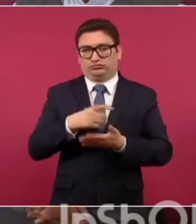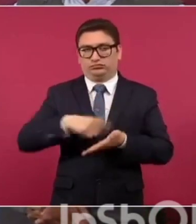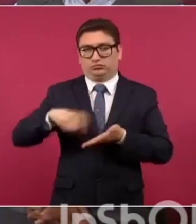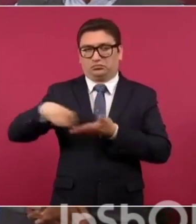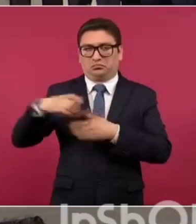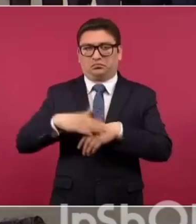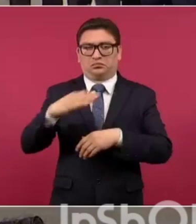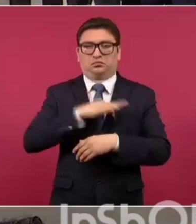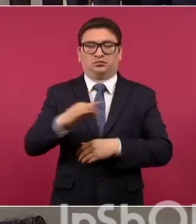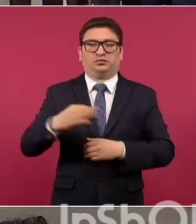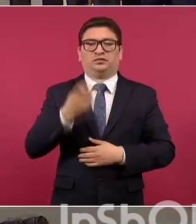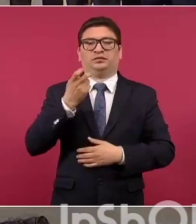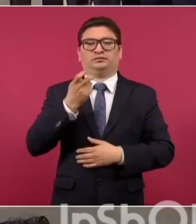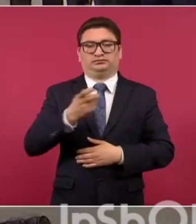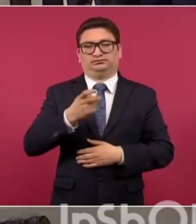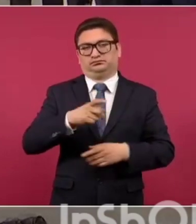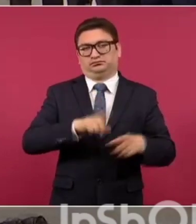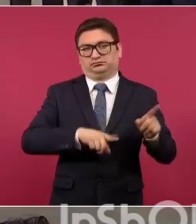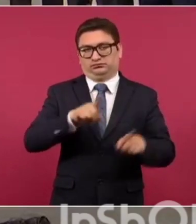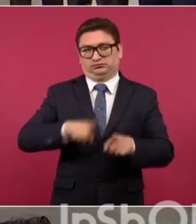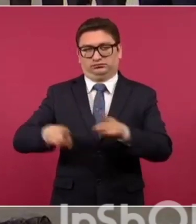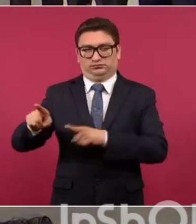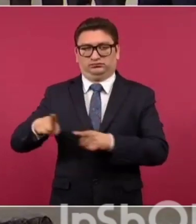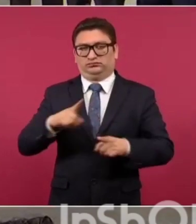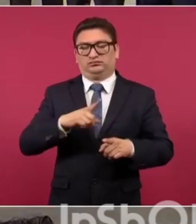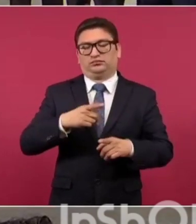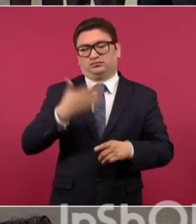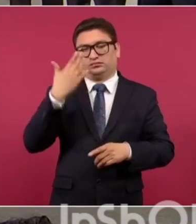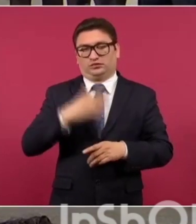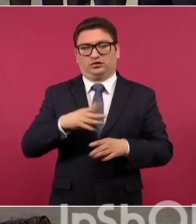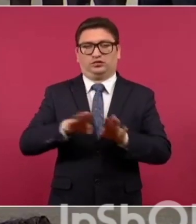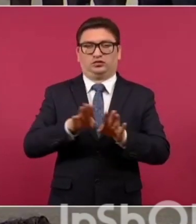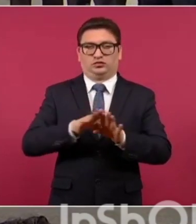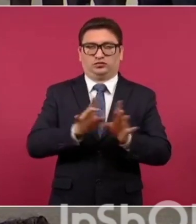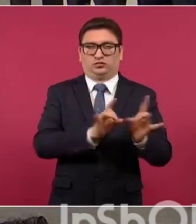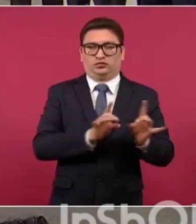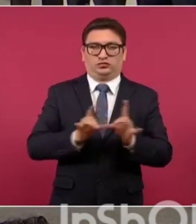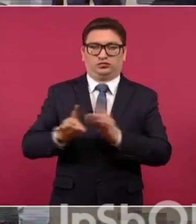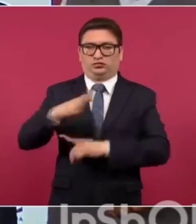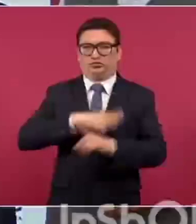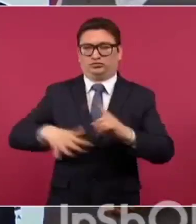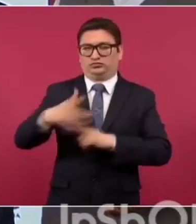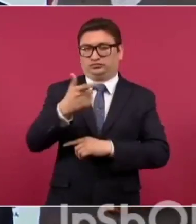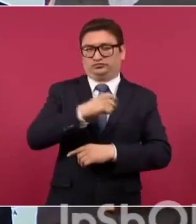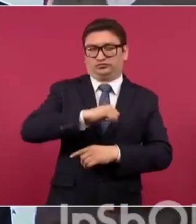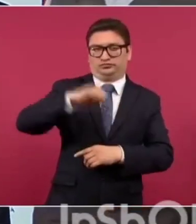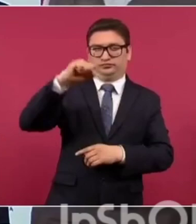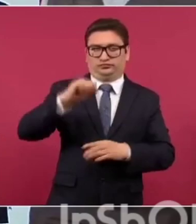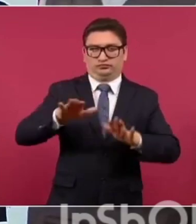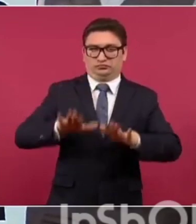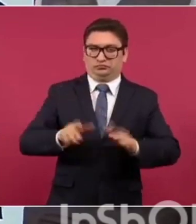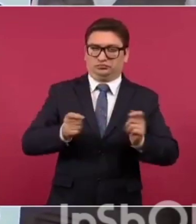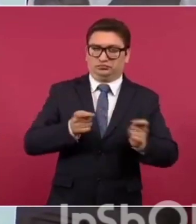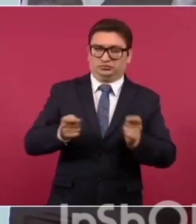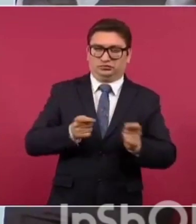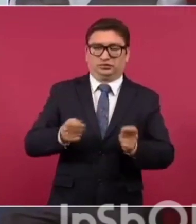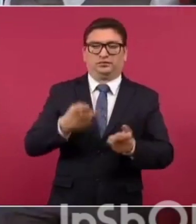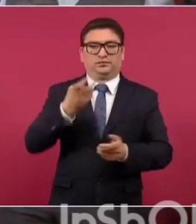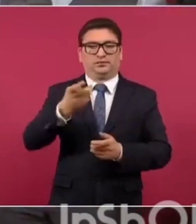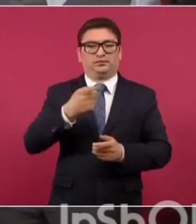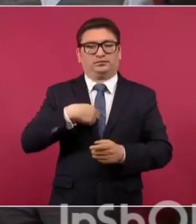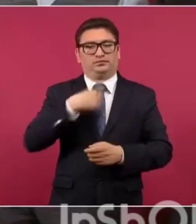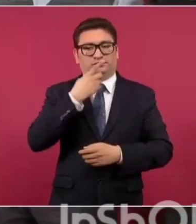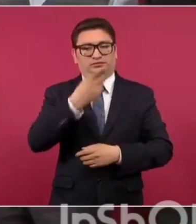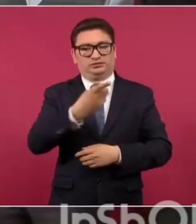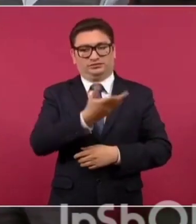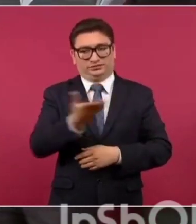Y esto pues depende mucho también de la inflación, de tener controlada la inflación. Entonces, yo les